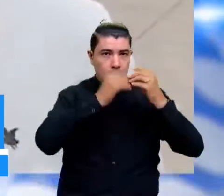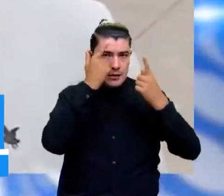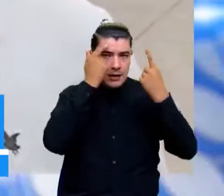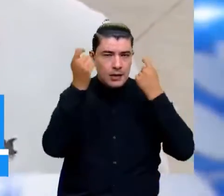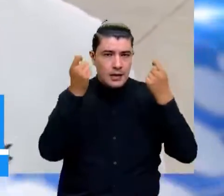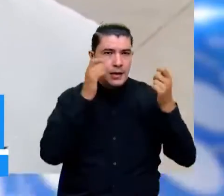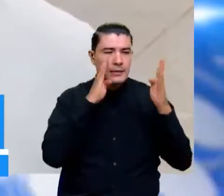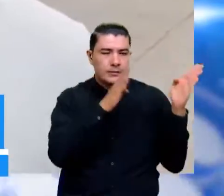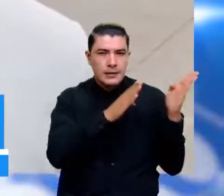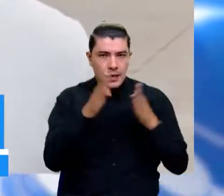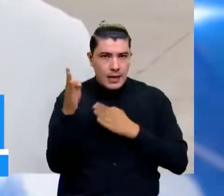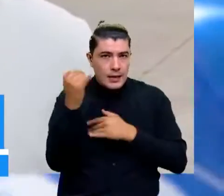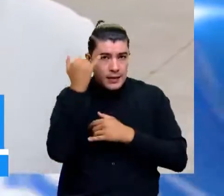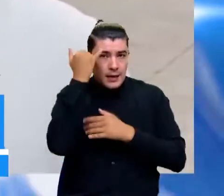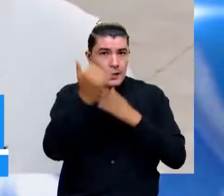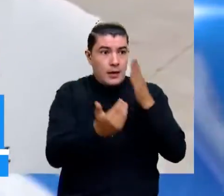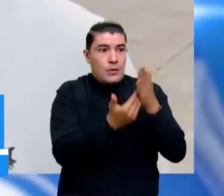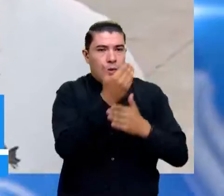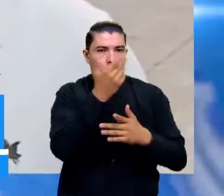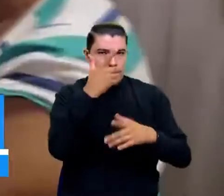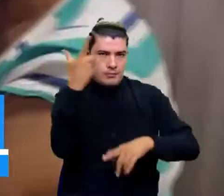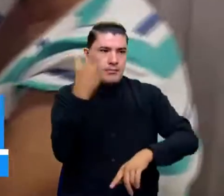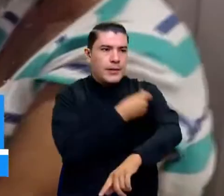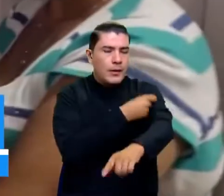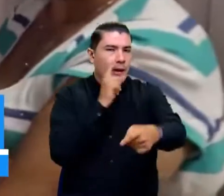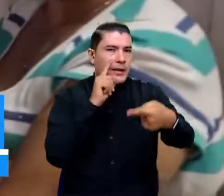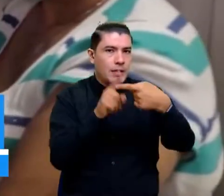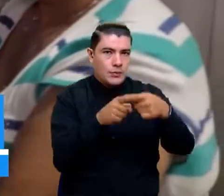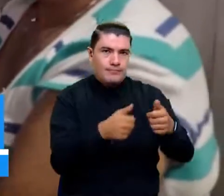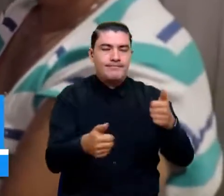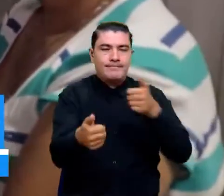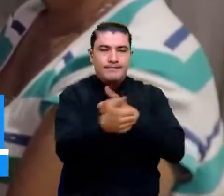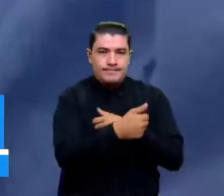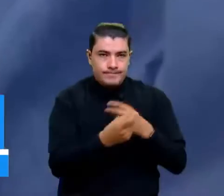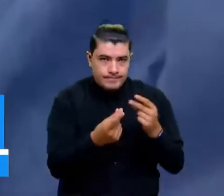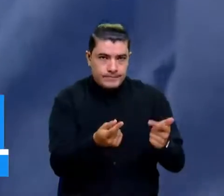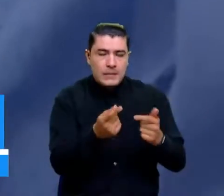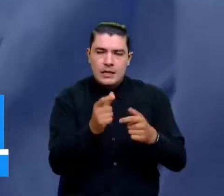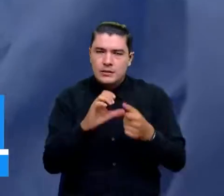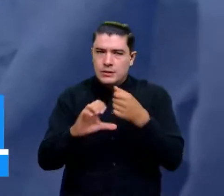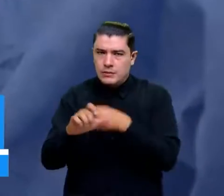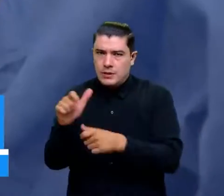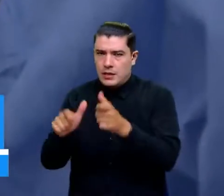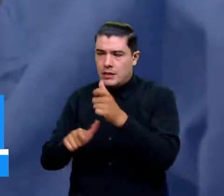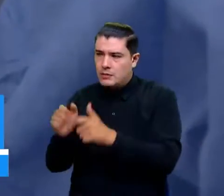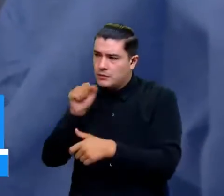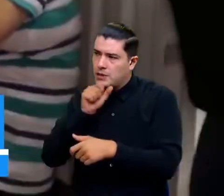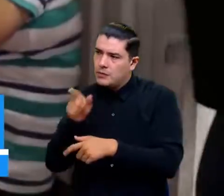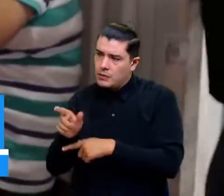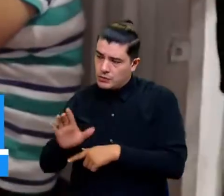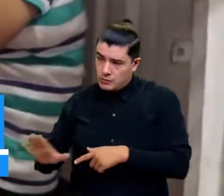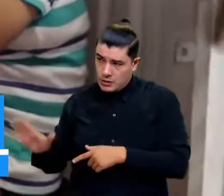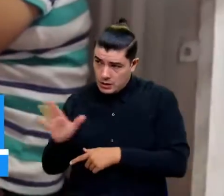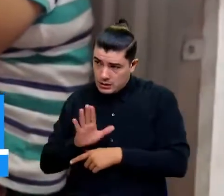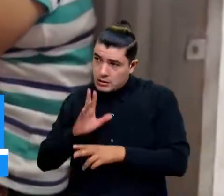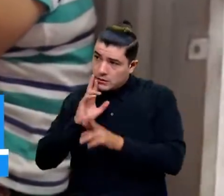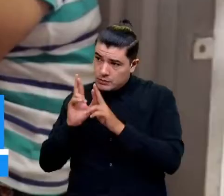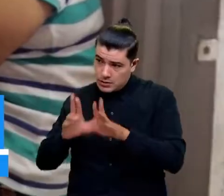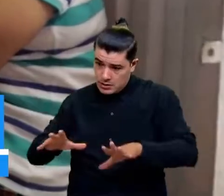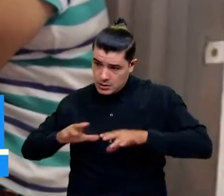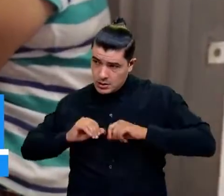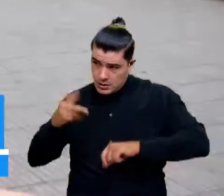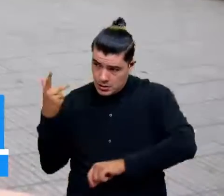vacunación que nos van a permitir avanzar rápidamente. Les preguntamos a los cucuteños si han cumplido con la vacunación y esta fue su